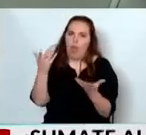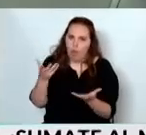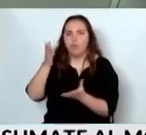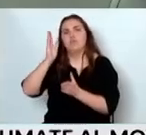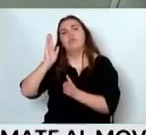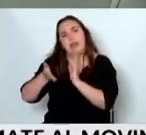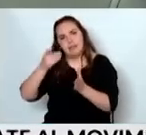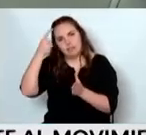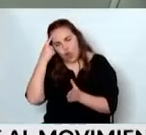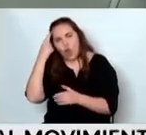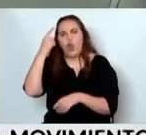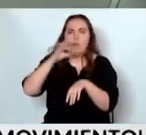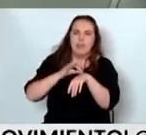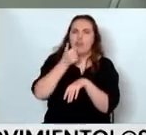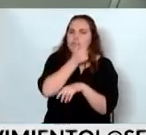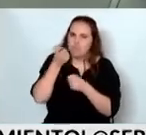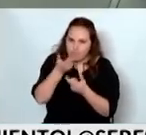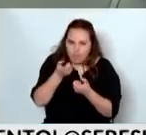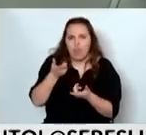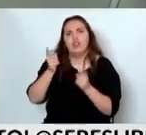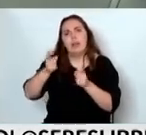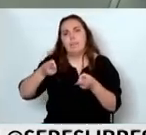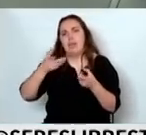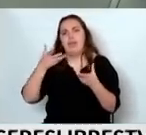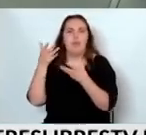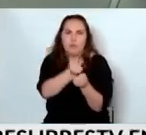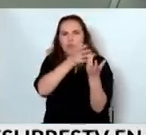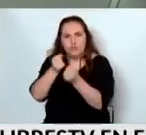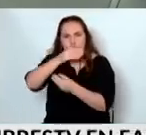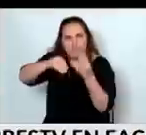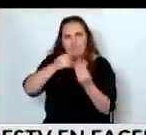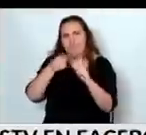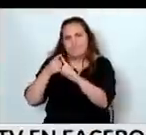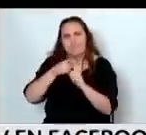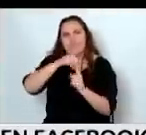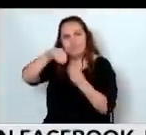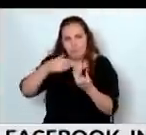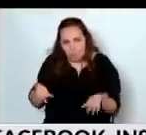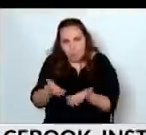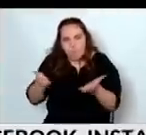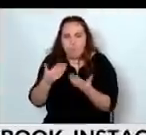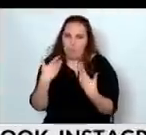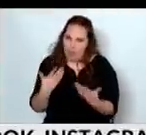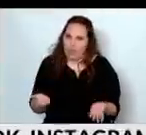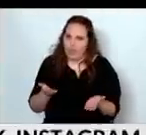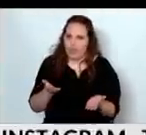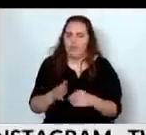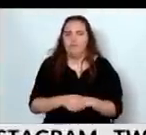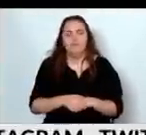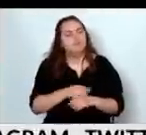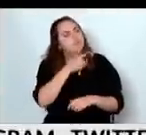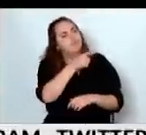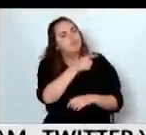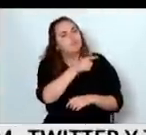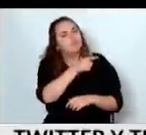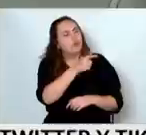con psicólogo, con psiquiatra, con tu red de apoyo, pero que se puede salir de esto. ¿Qué le dirías, en la última,